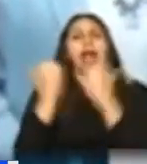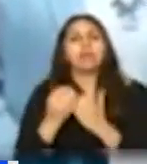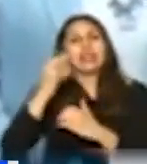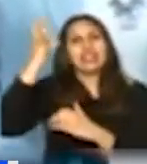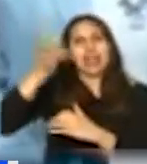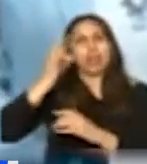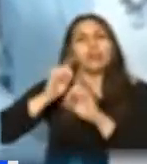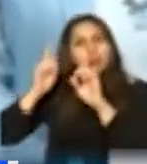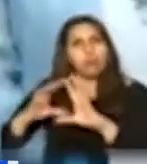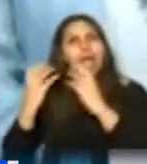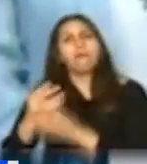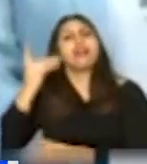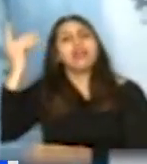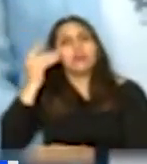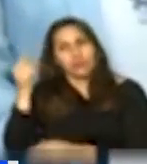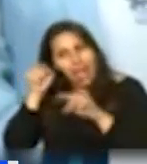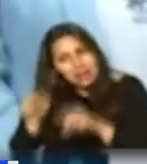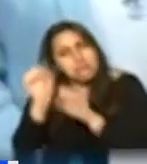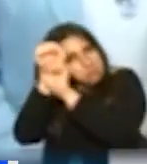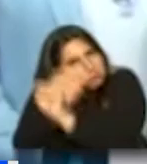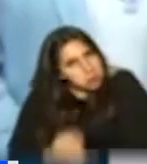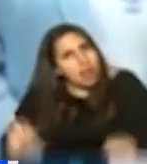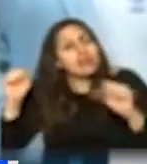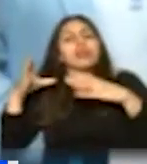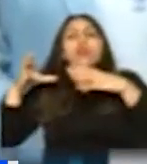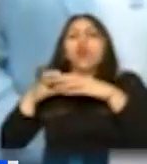la Cámara de Diputados. Allí hay posibilidad